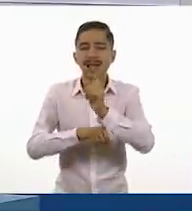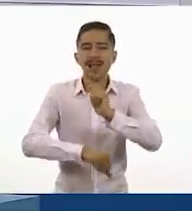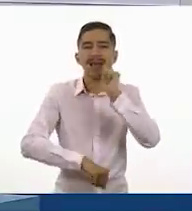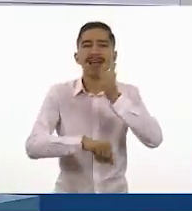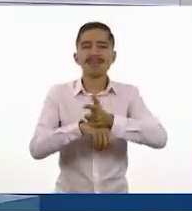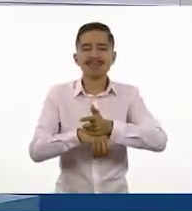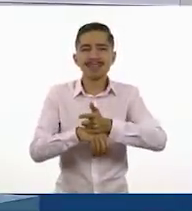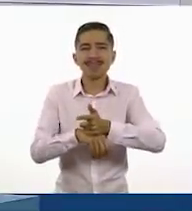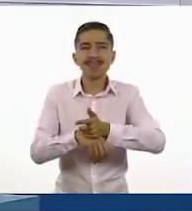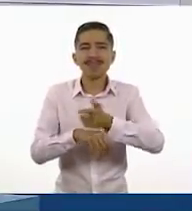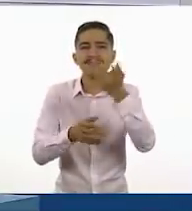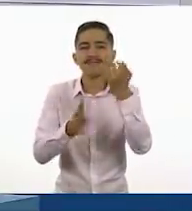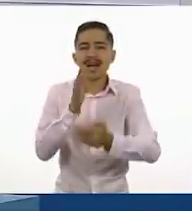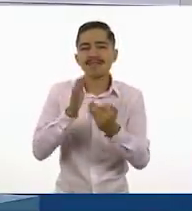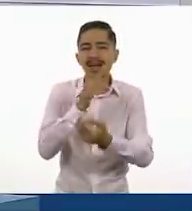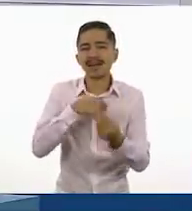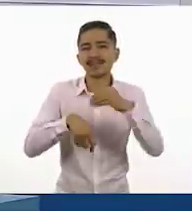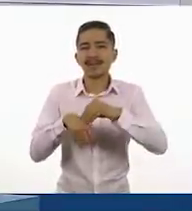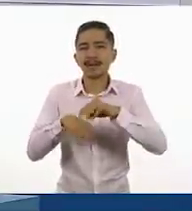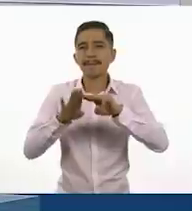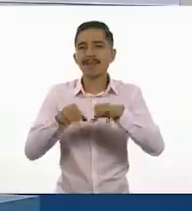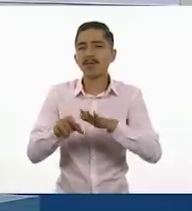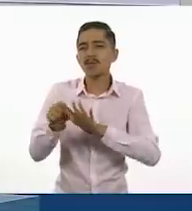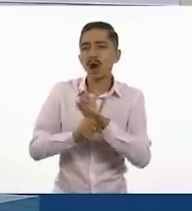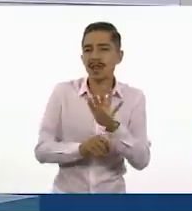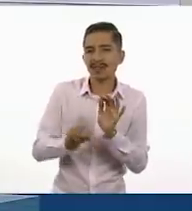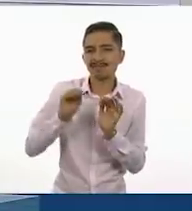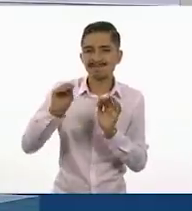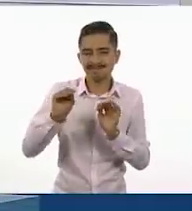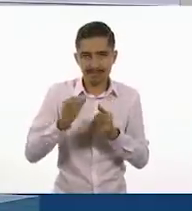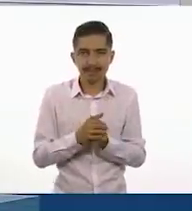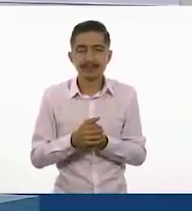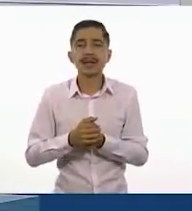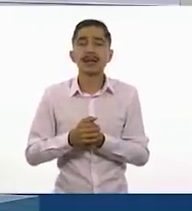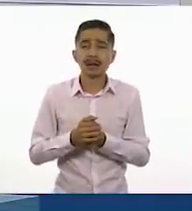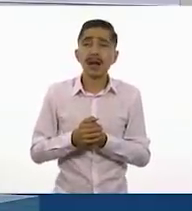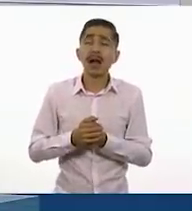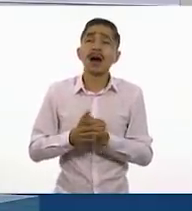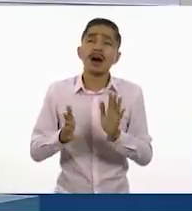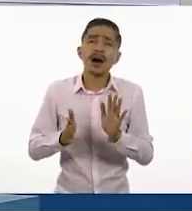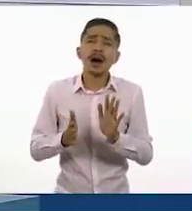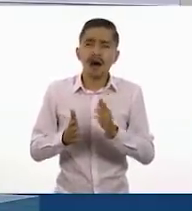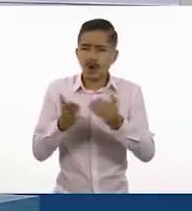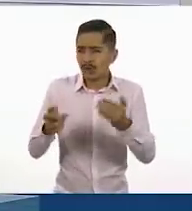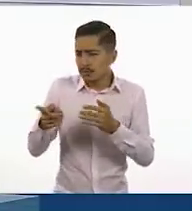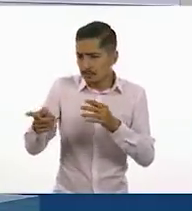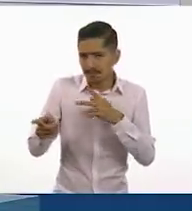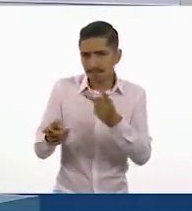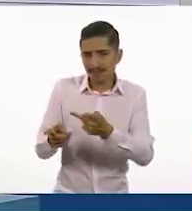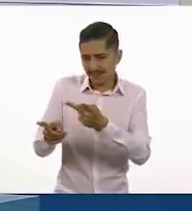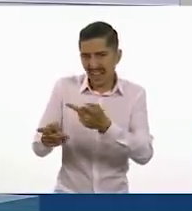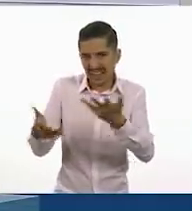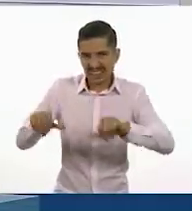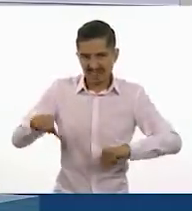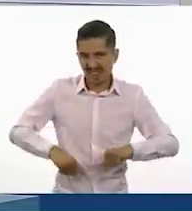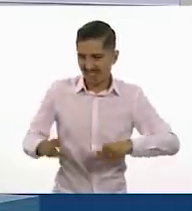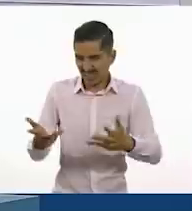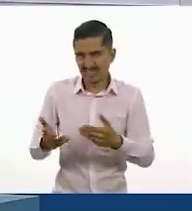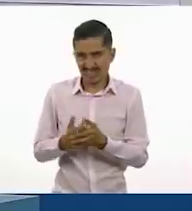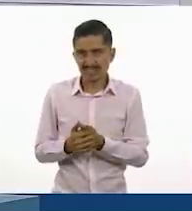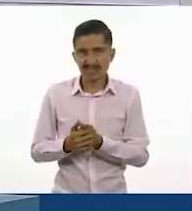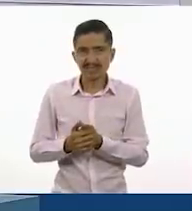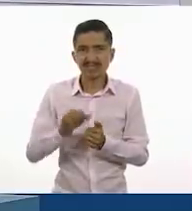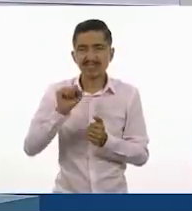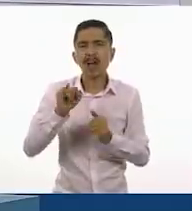pues, la medida faltante. Ajá. Pero ahora, ¿qué te parece si realizamos la actividad que te había comentado? ¿Sí? Sí.